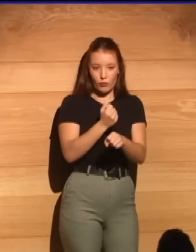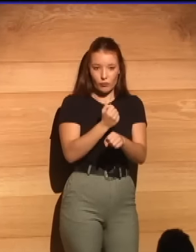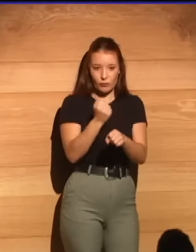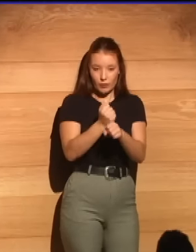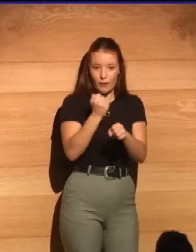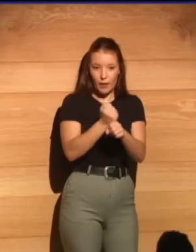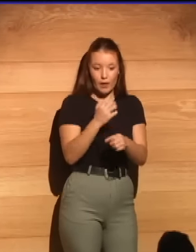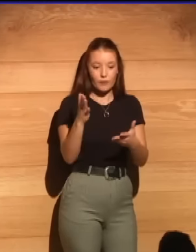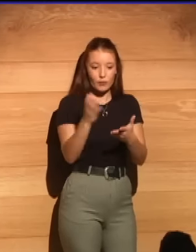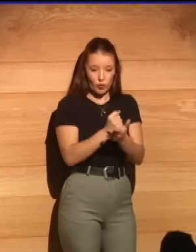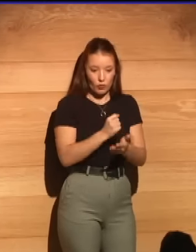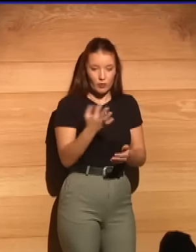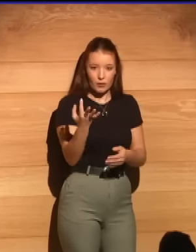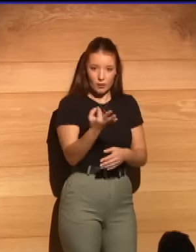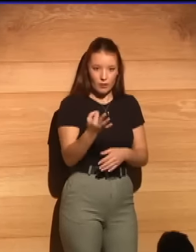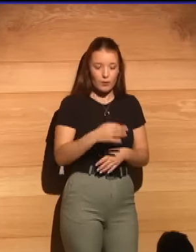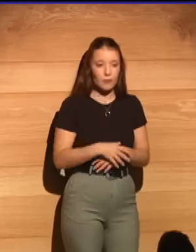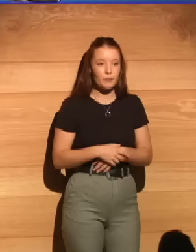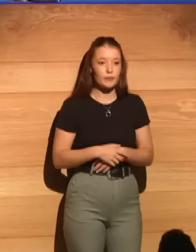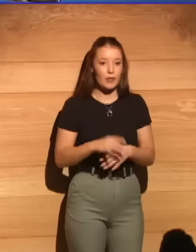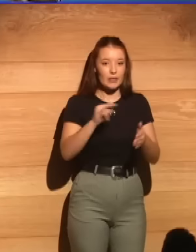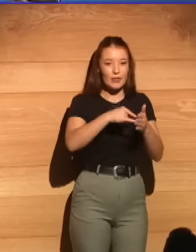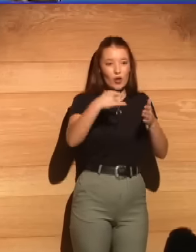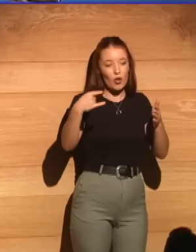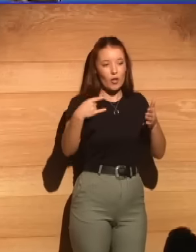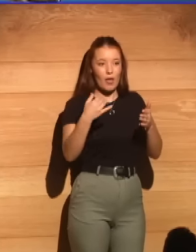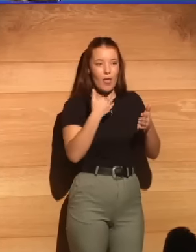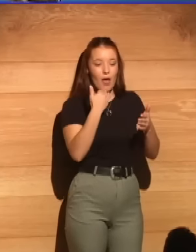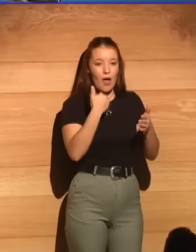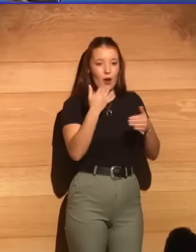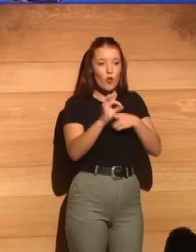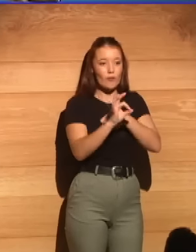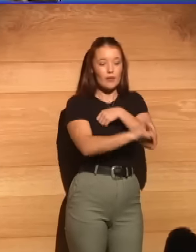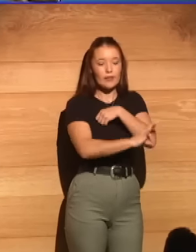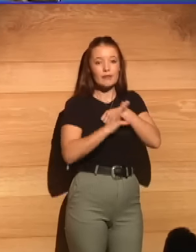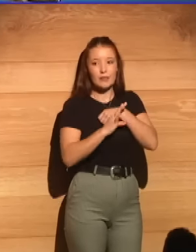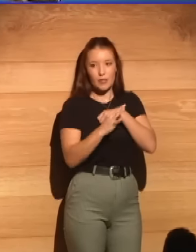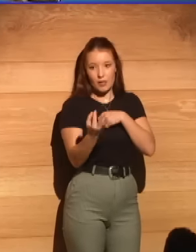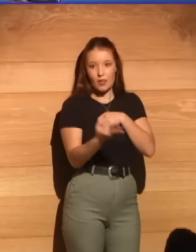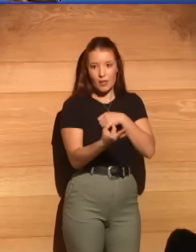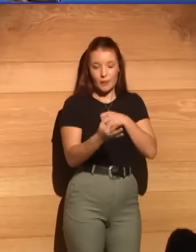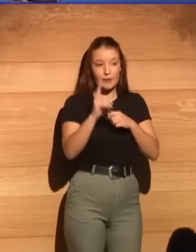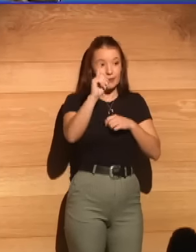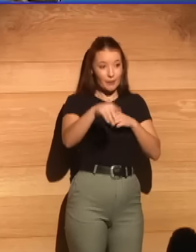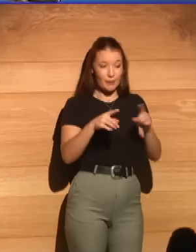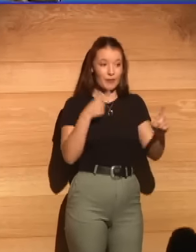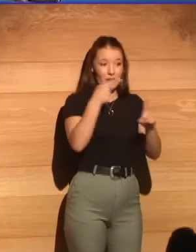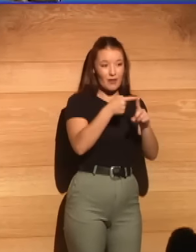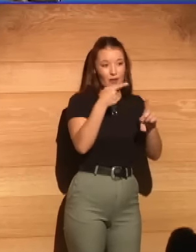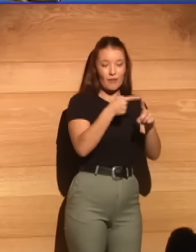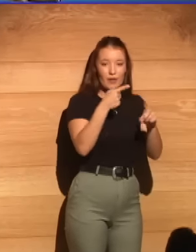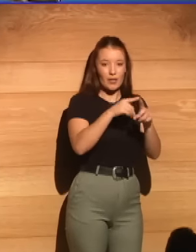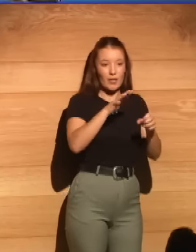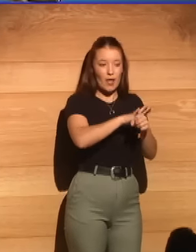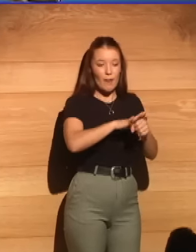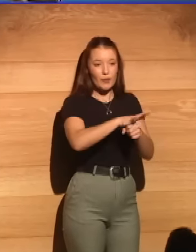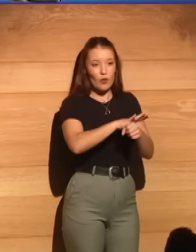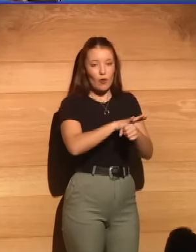la tecnología como algo transversal. Tenemos de buscar referentes en el ámbito educativo, pero también referentes en el